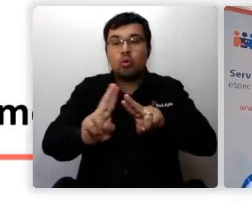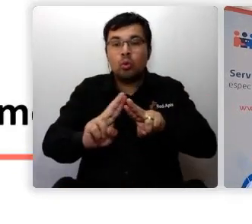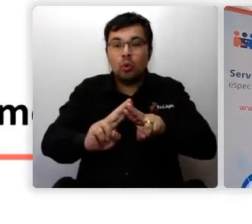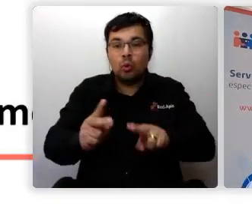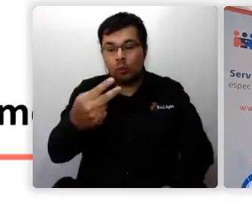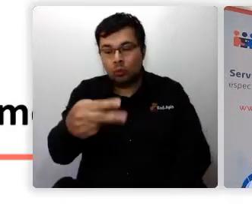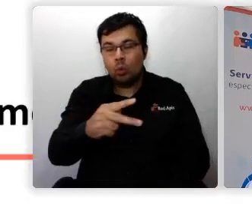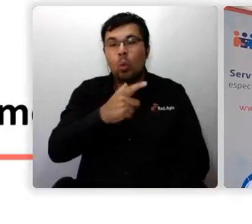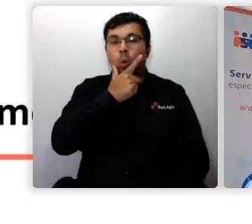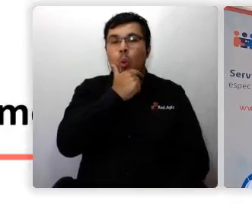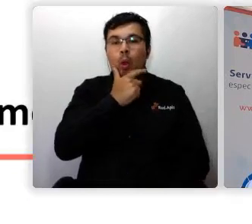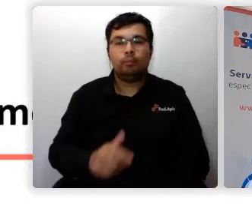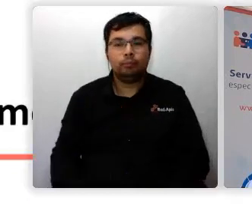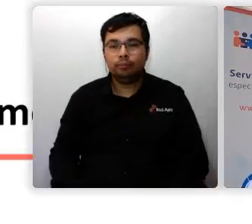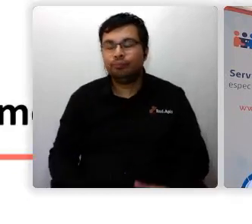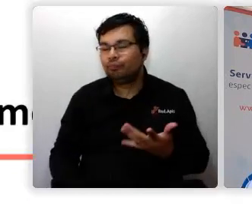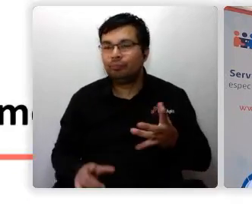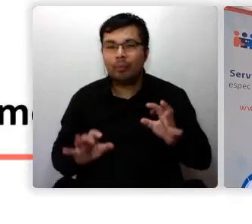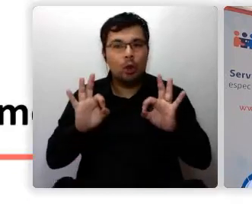común,